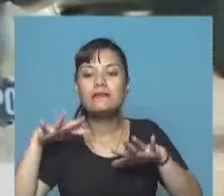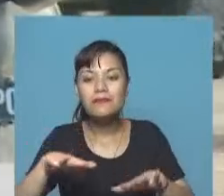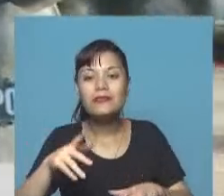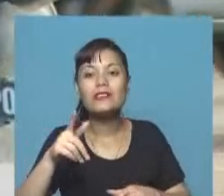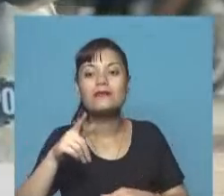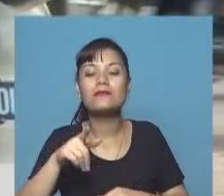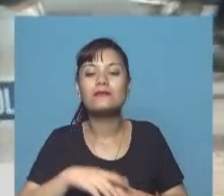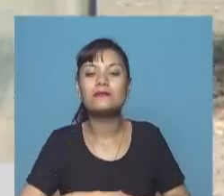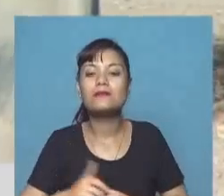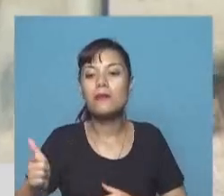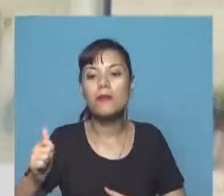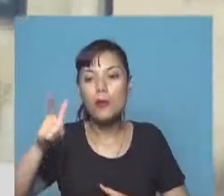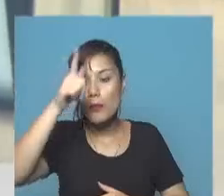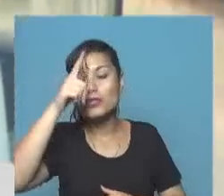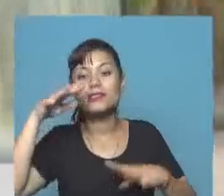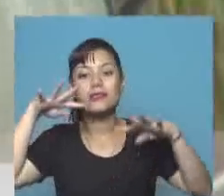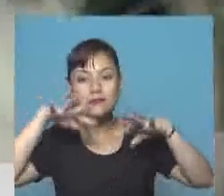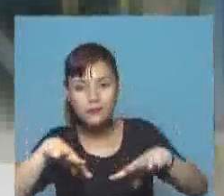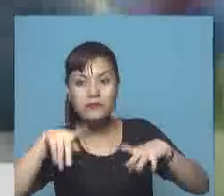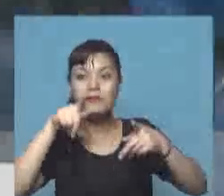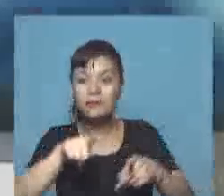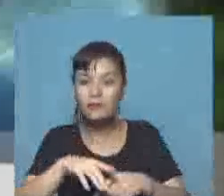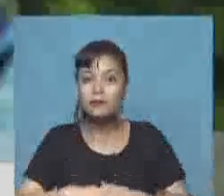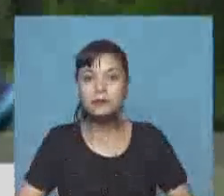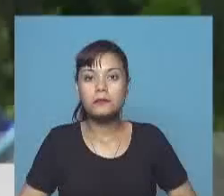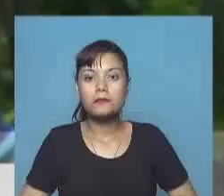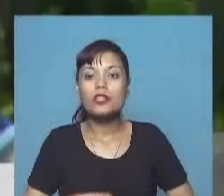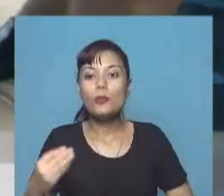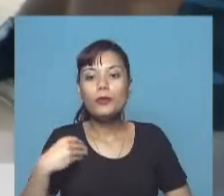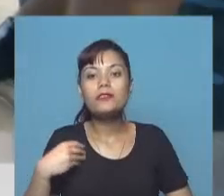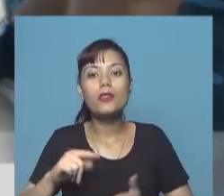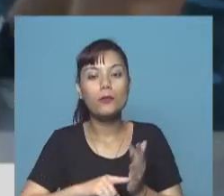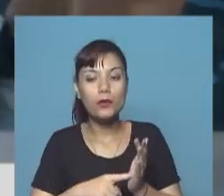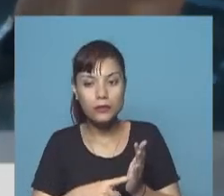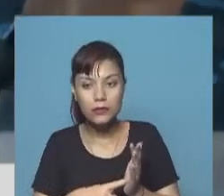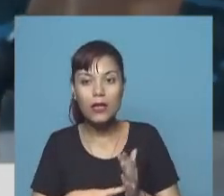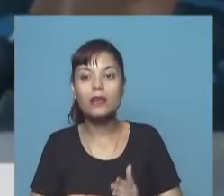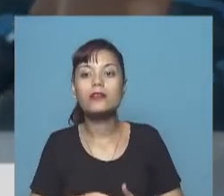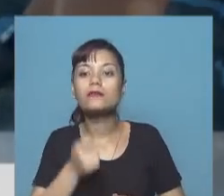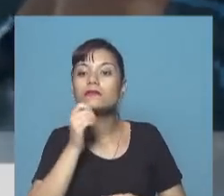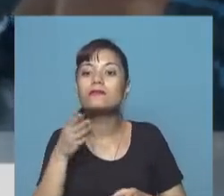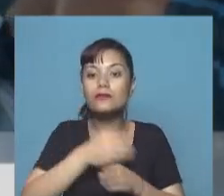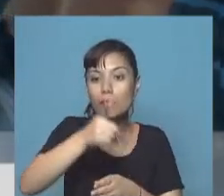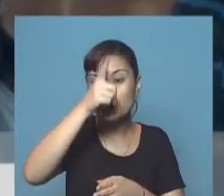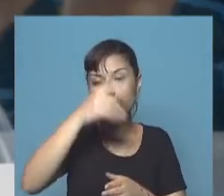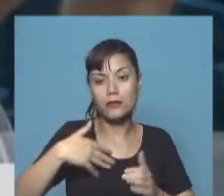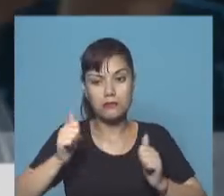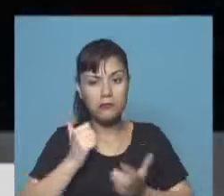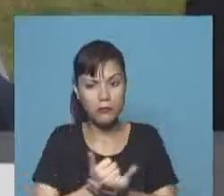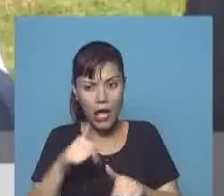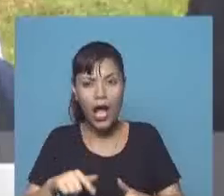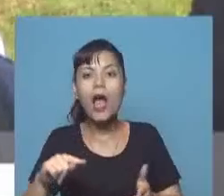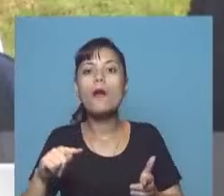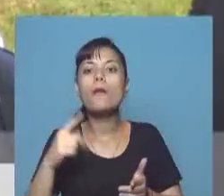el arribo al lugar de efectivos del Cuerpo de Infantería de la Policía de la Provincia de Buenos Aires. Si entra la policía, nosotros vamos a estar acá, pero